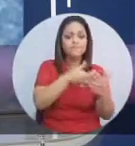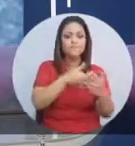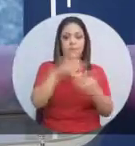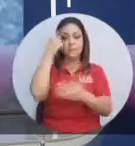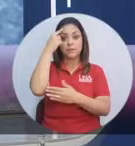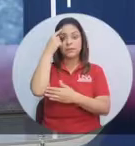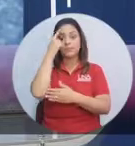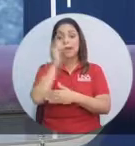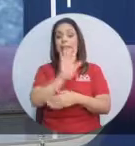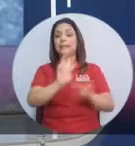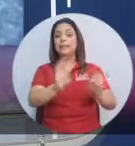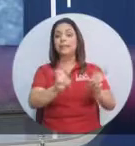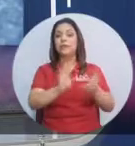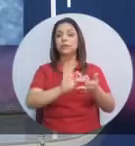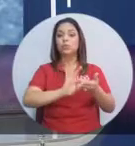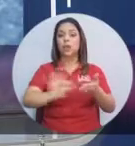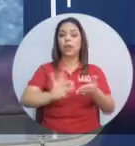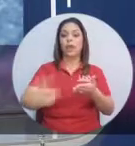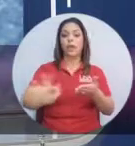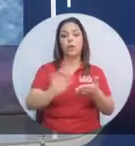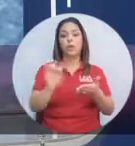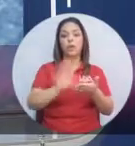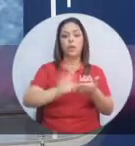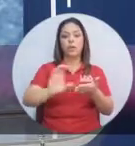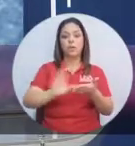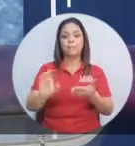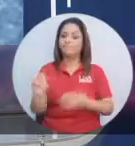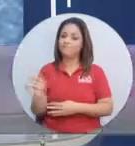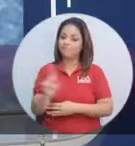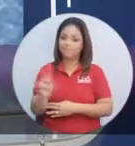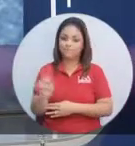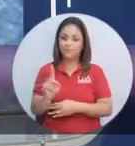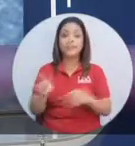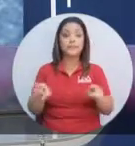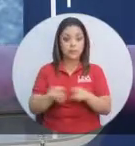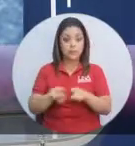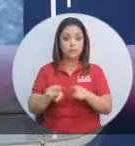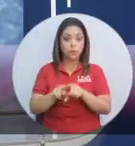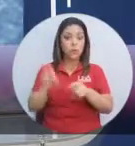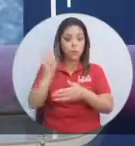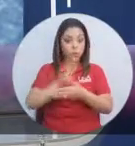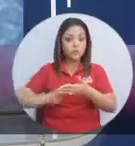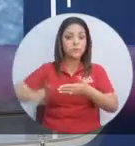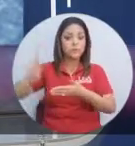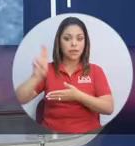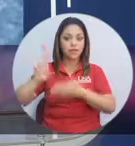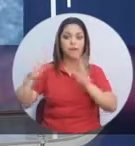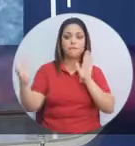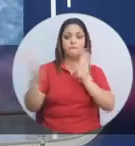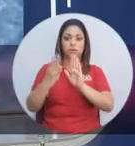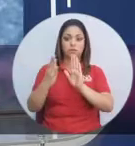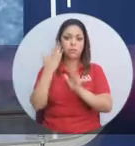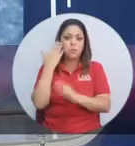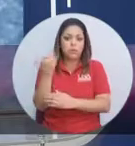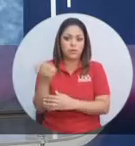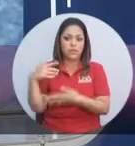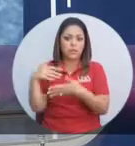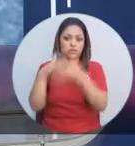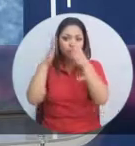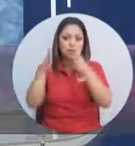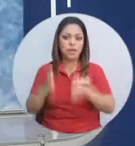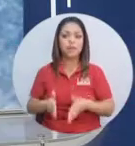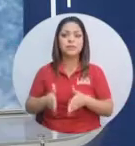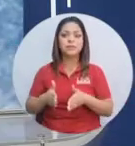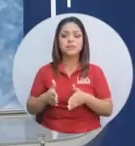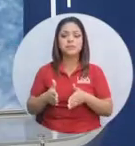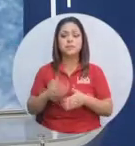un tema como de escuelas y colegios, y no. Las universidades también lo están enfrentando, puesto que su población estudiantil